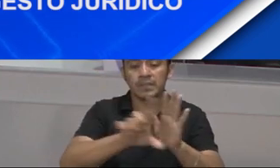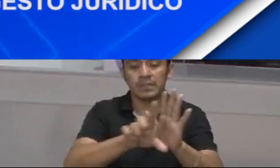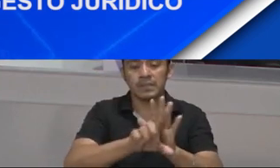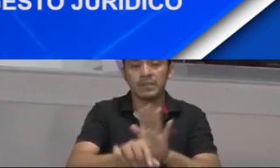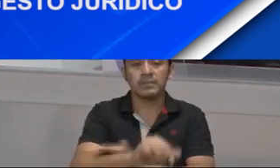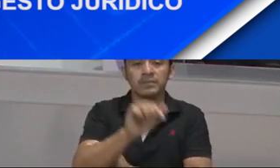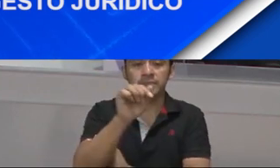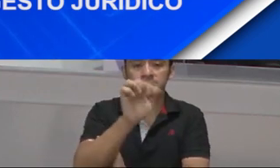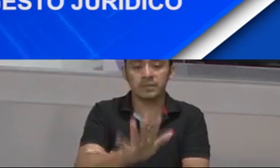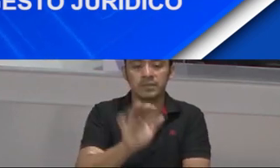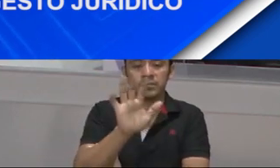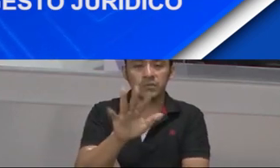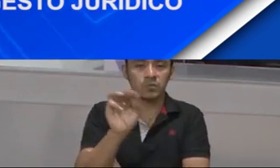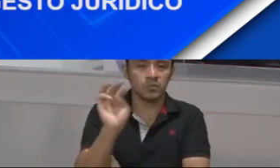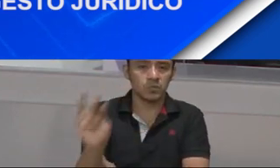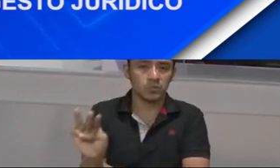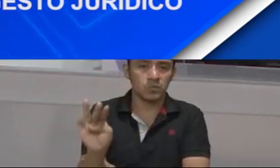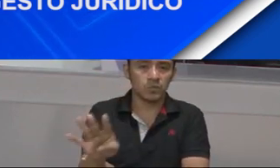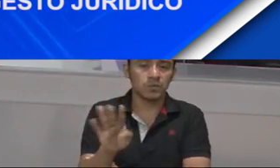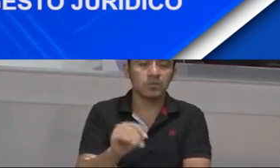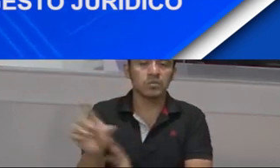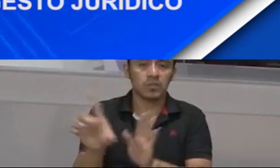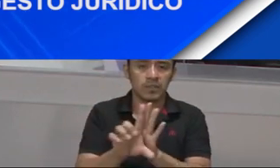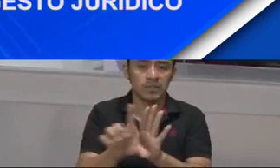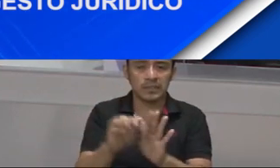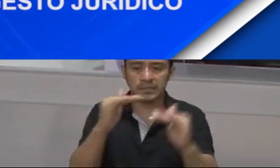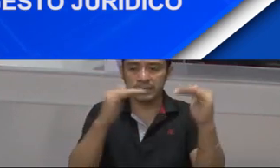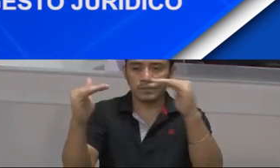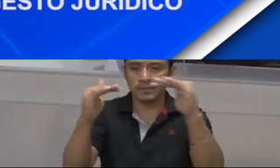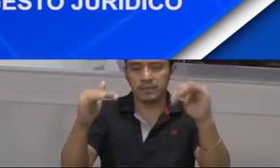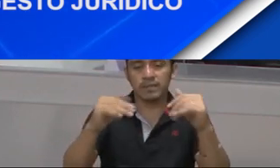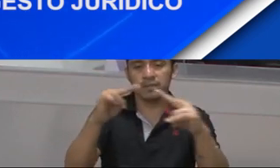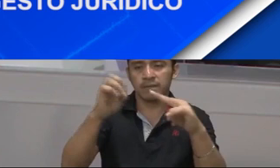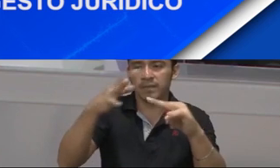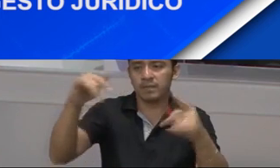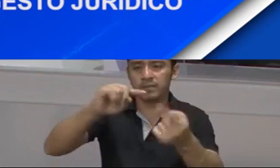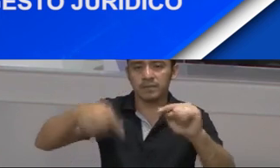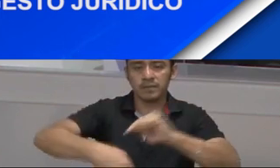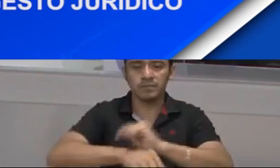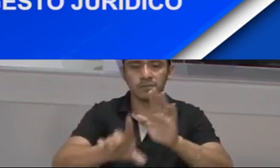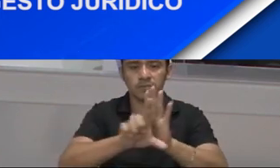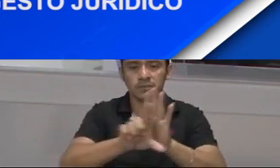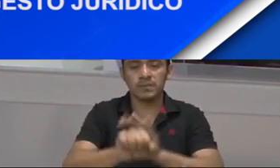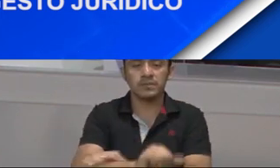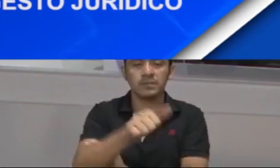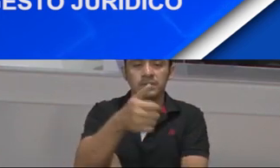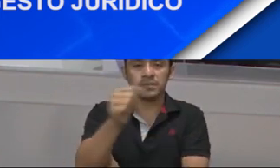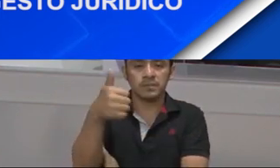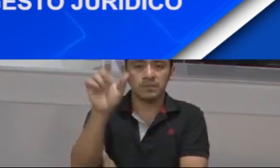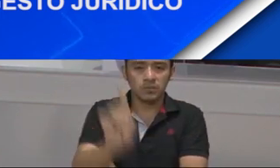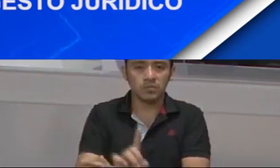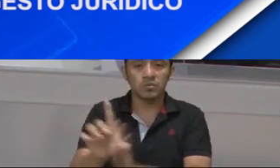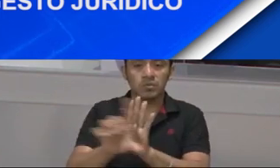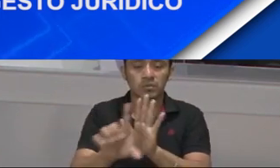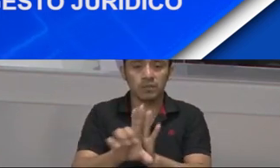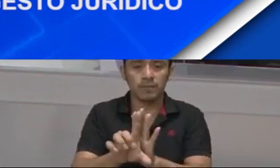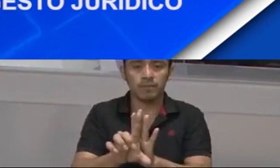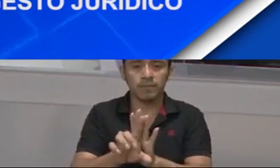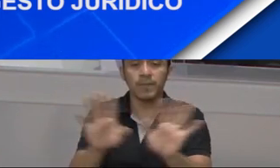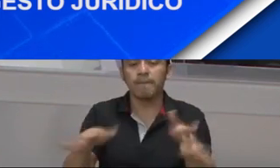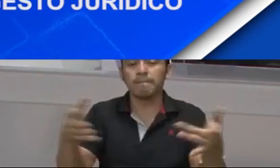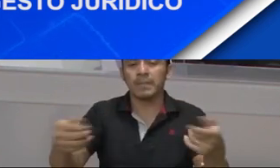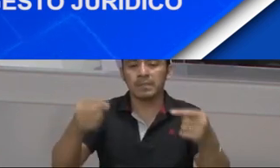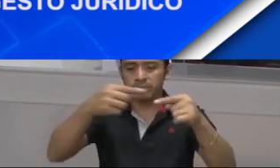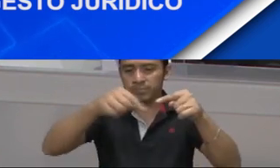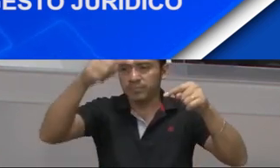número 554, Ley de Estabilidad Energética y de Reformas a la Ley número 661, Ley para la